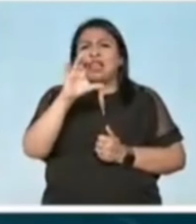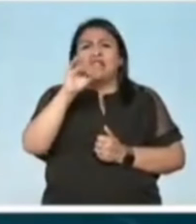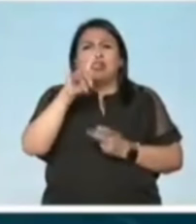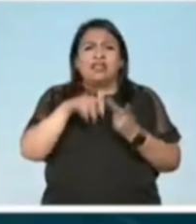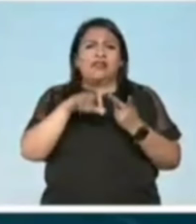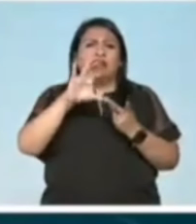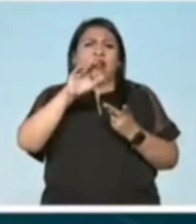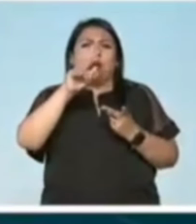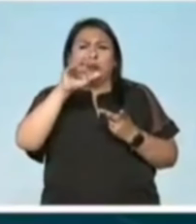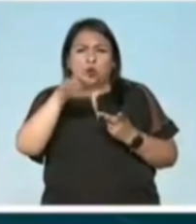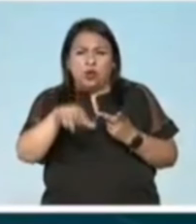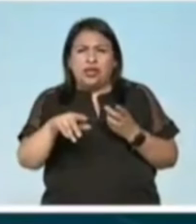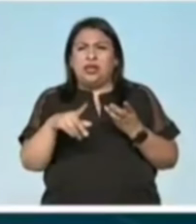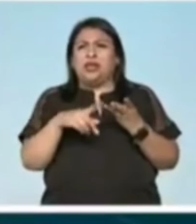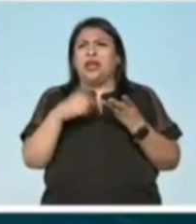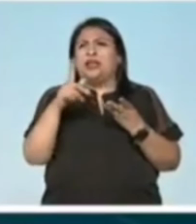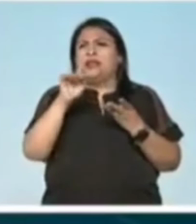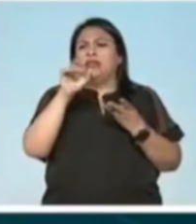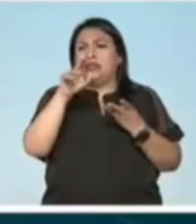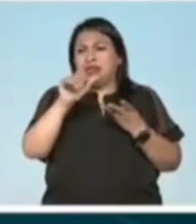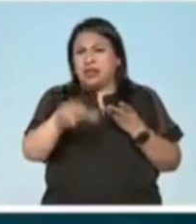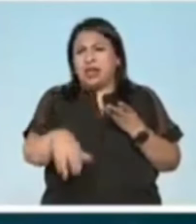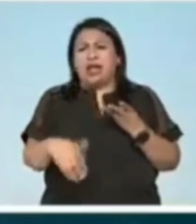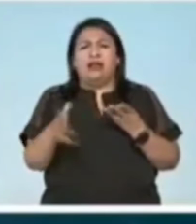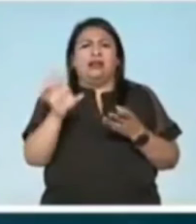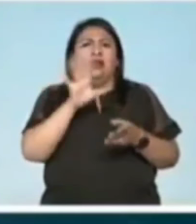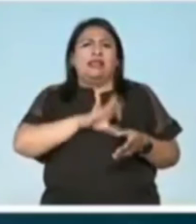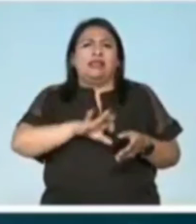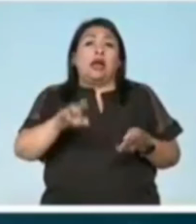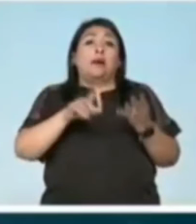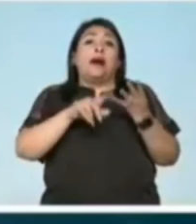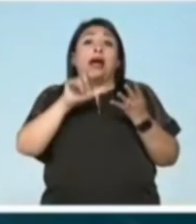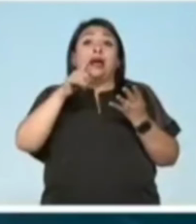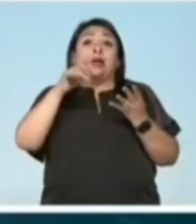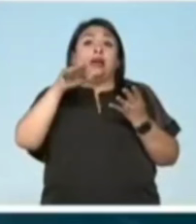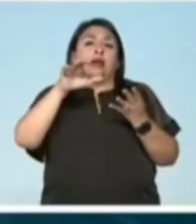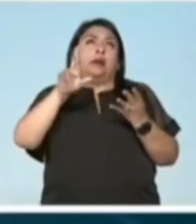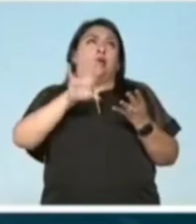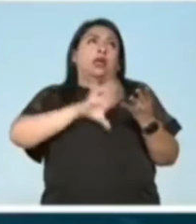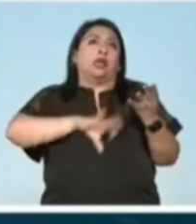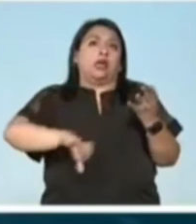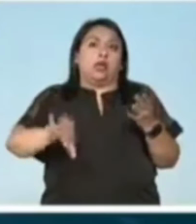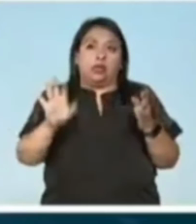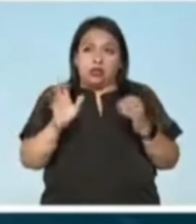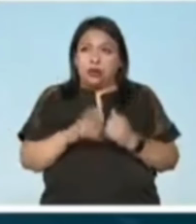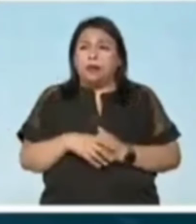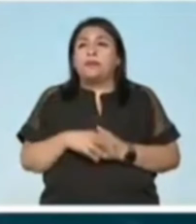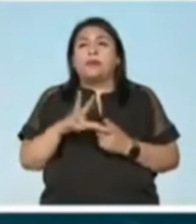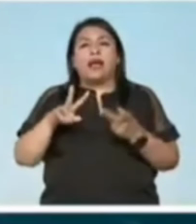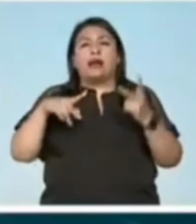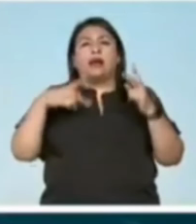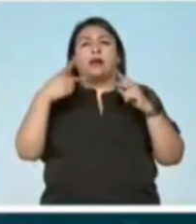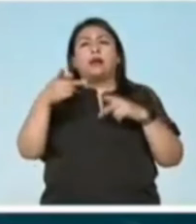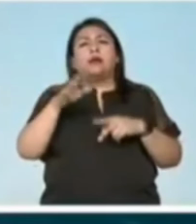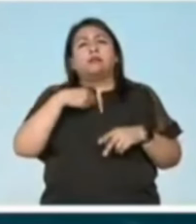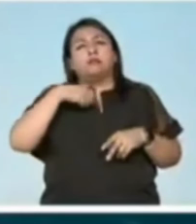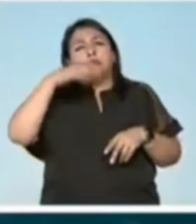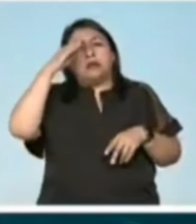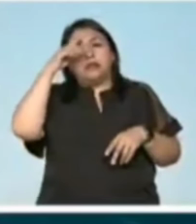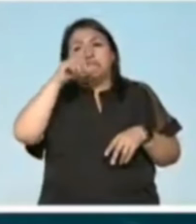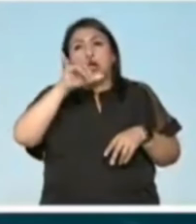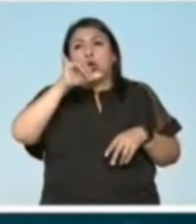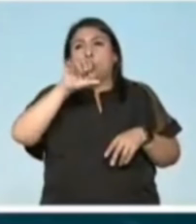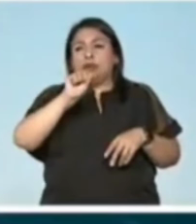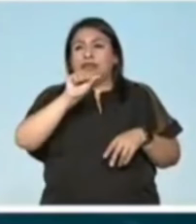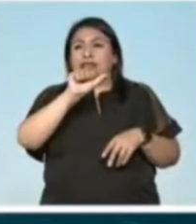Cantinflas, Capulina, Tintán, ¿no? Angélica María, por supuesto. Contrario a lo que podríamos pensar,